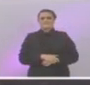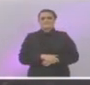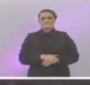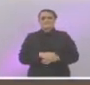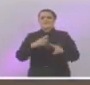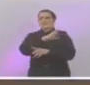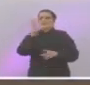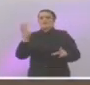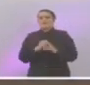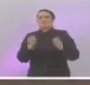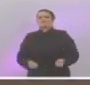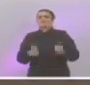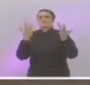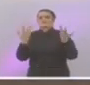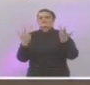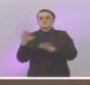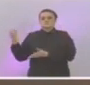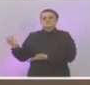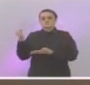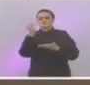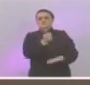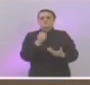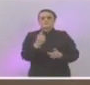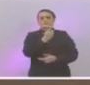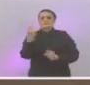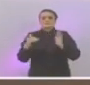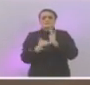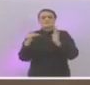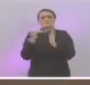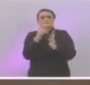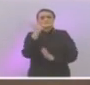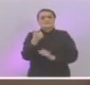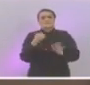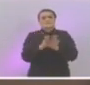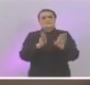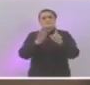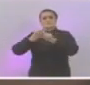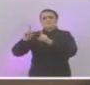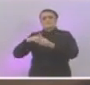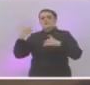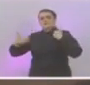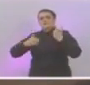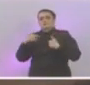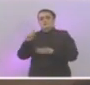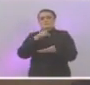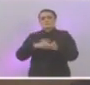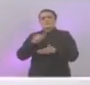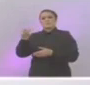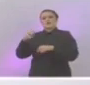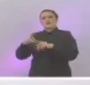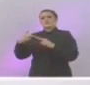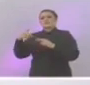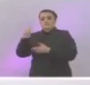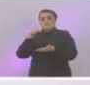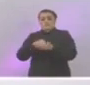En total, estamos hablando de una inversión de poco más de 100 millones de pesos para el uso y disfrute de los habitantes de esa región.